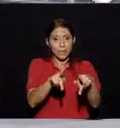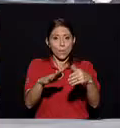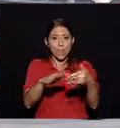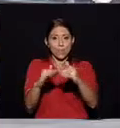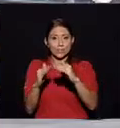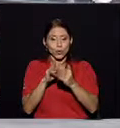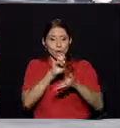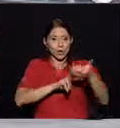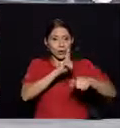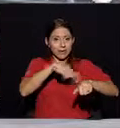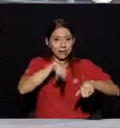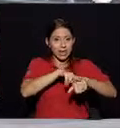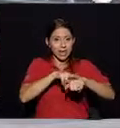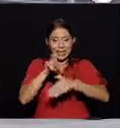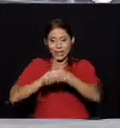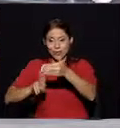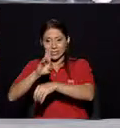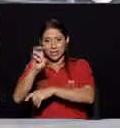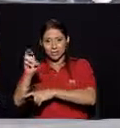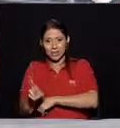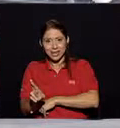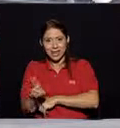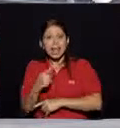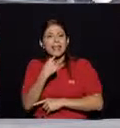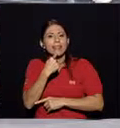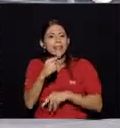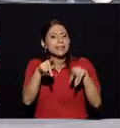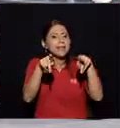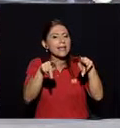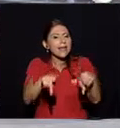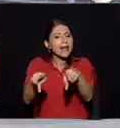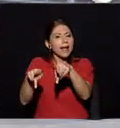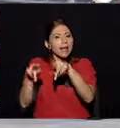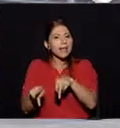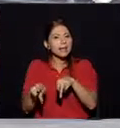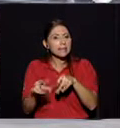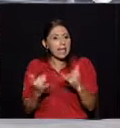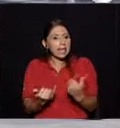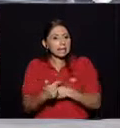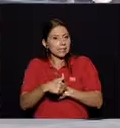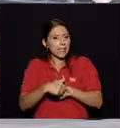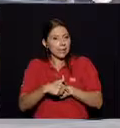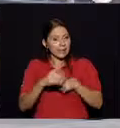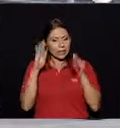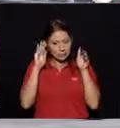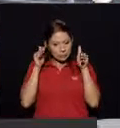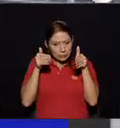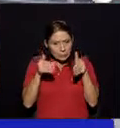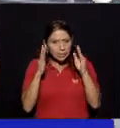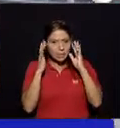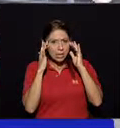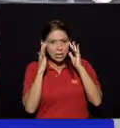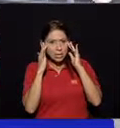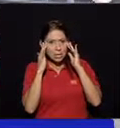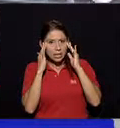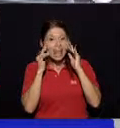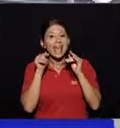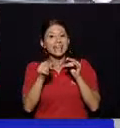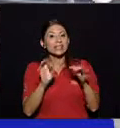Universidad de Costa Rica indican que la gente tiene una preocupación central en este momento que tiene que ver con la